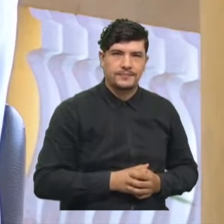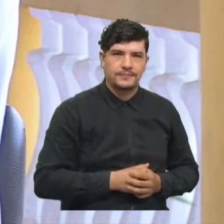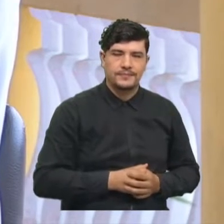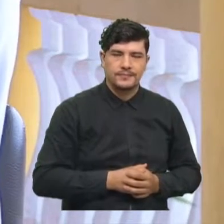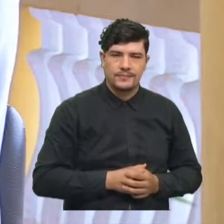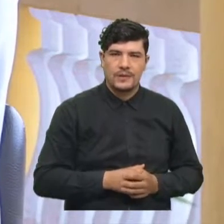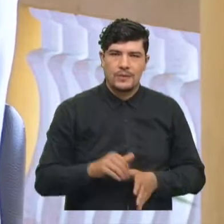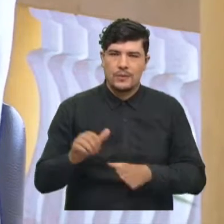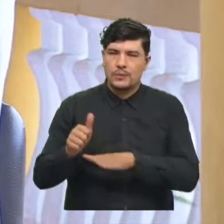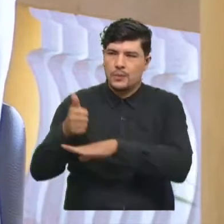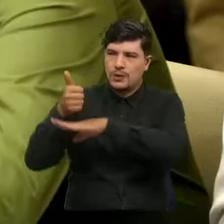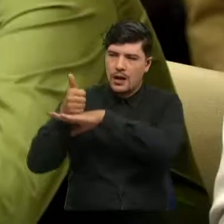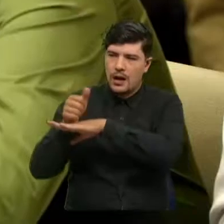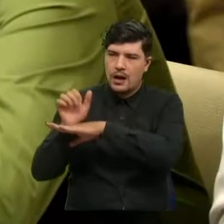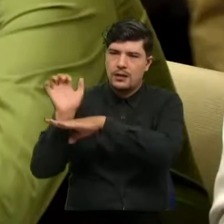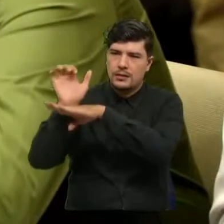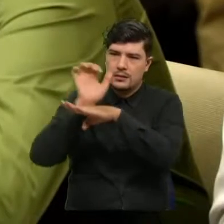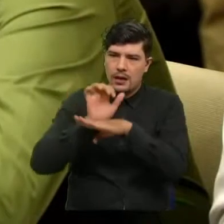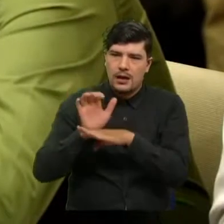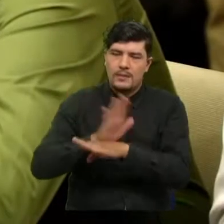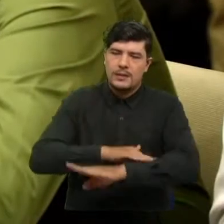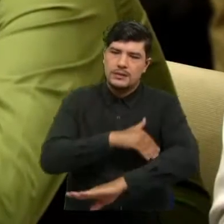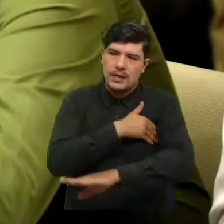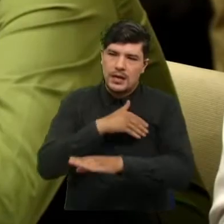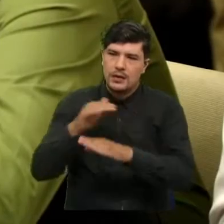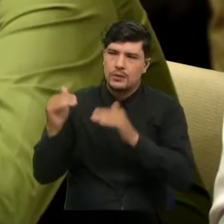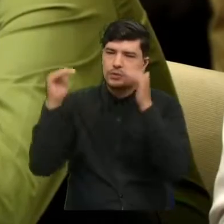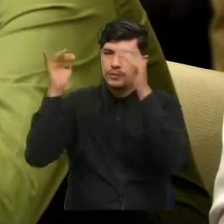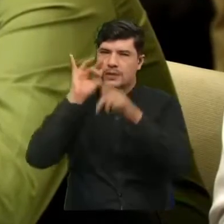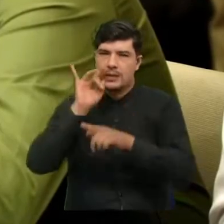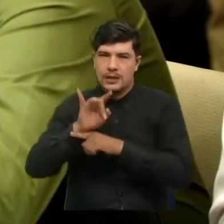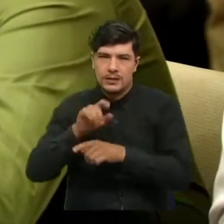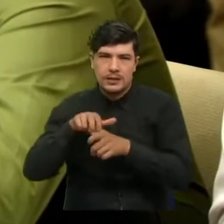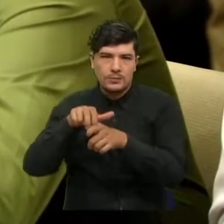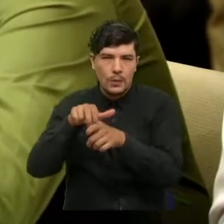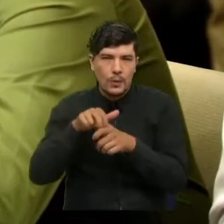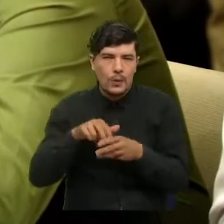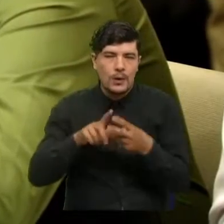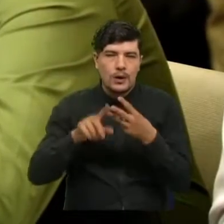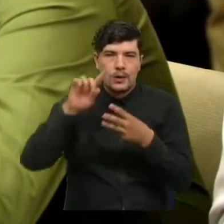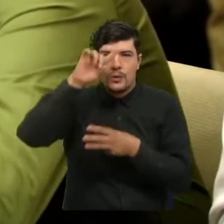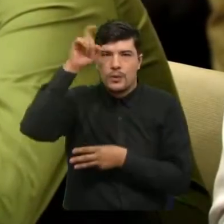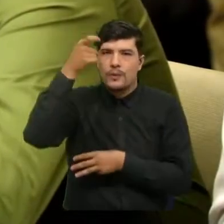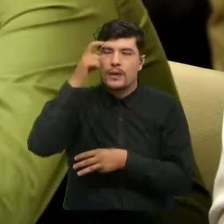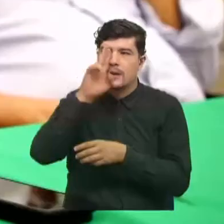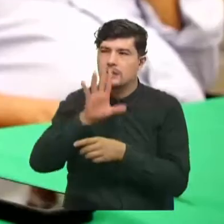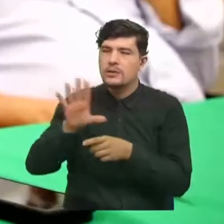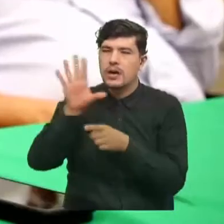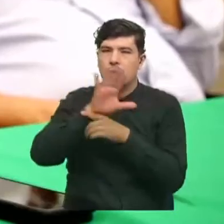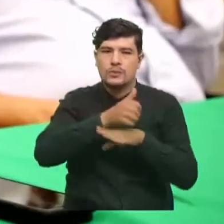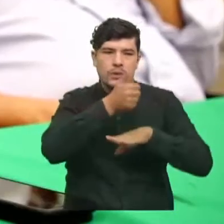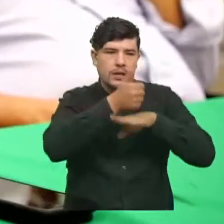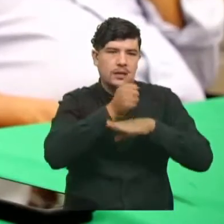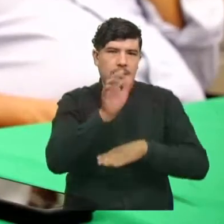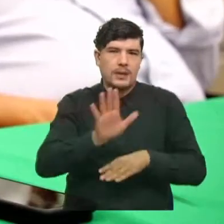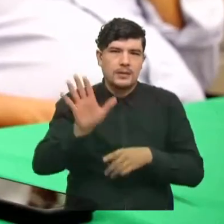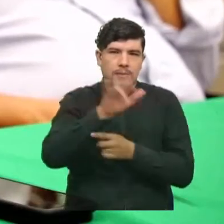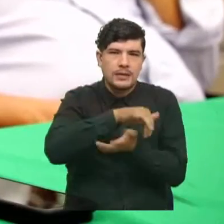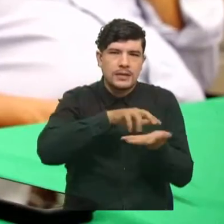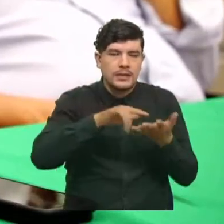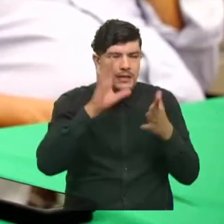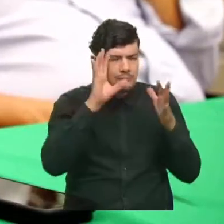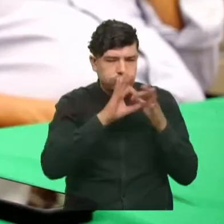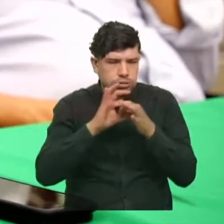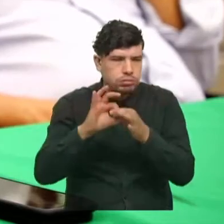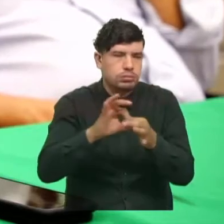las autoridades competentes tanto el ministerio la superintendencia y bueno tanto el gobierno nacional y en este caso las autoridades locales en el departamento